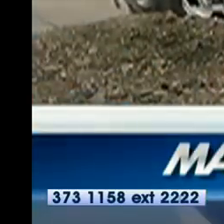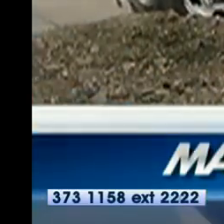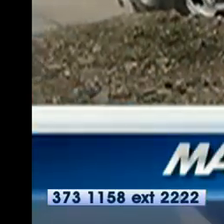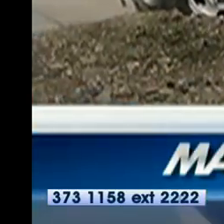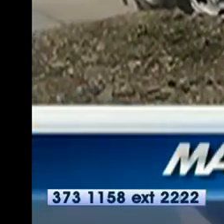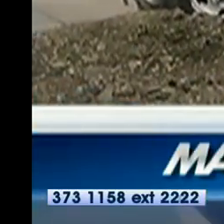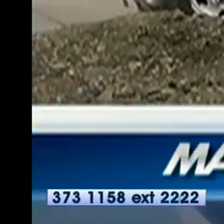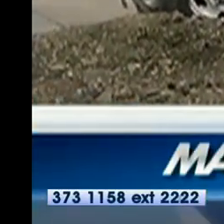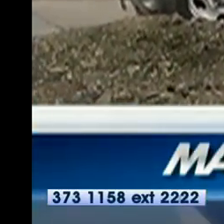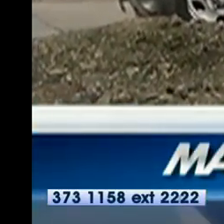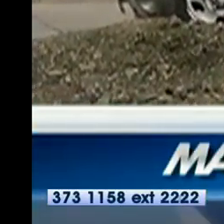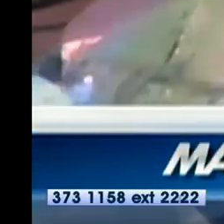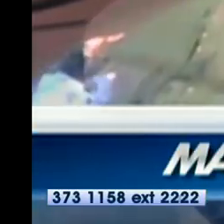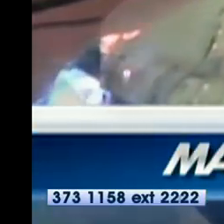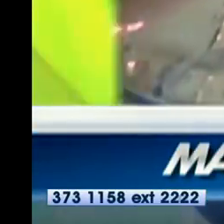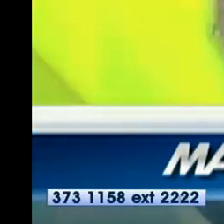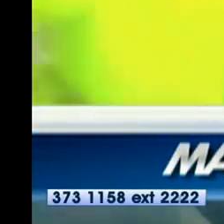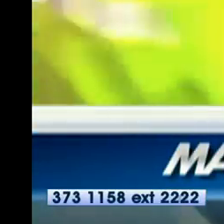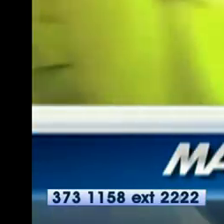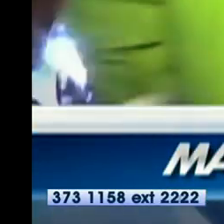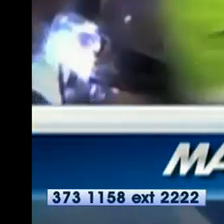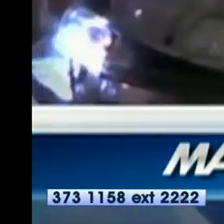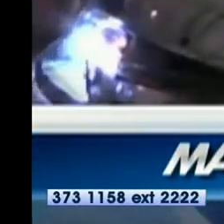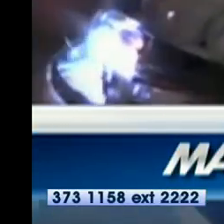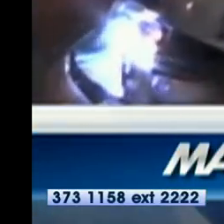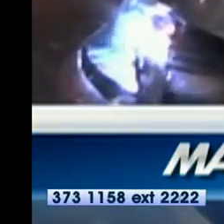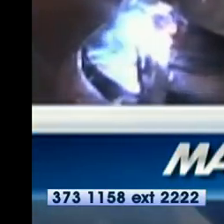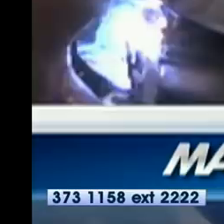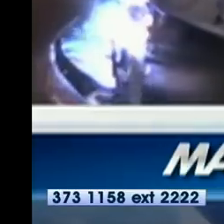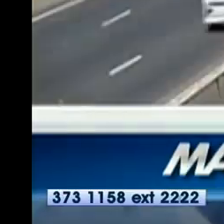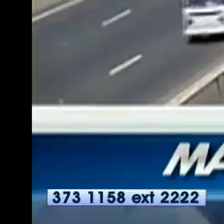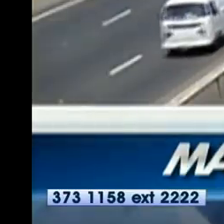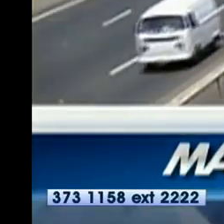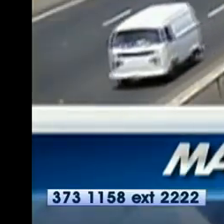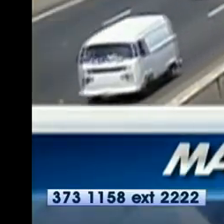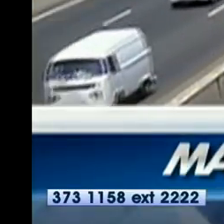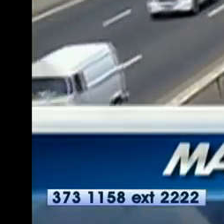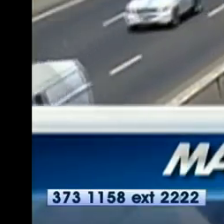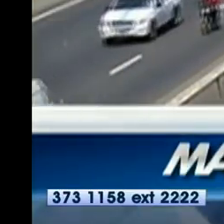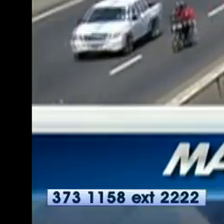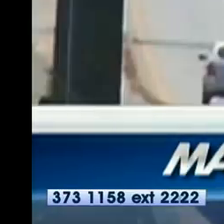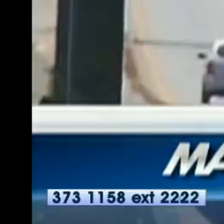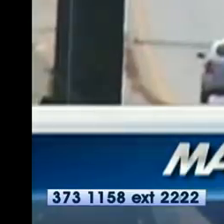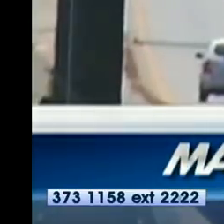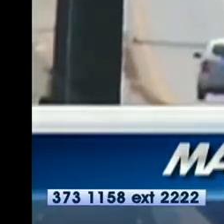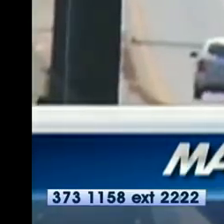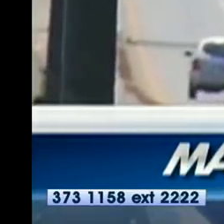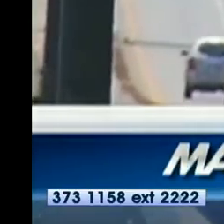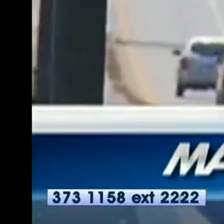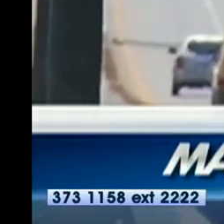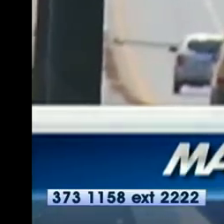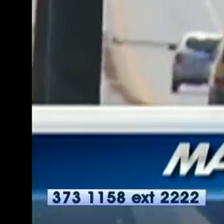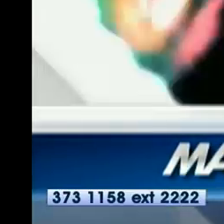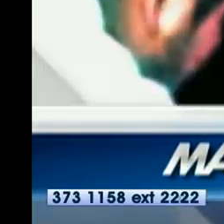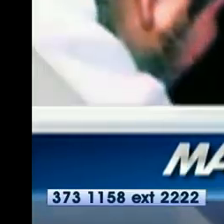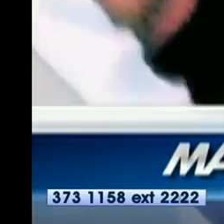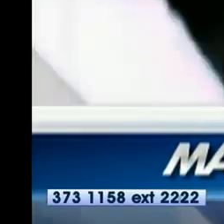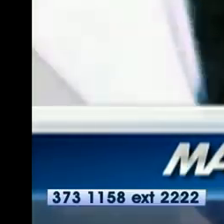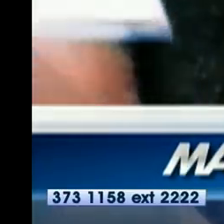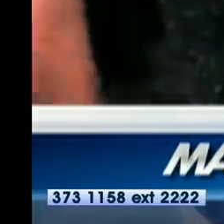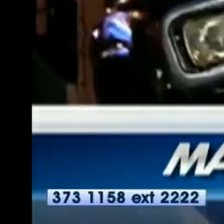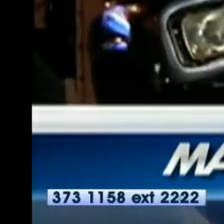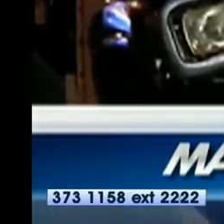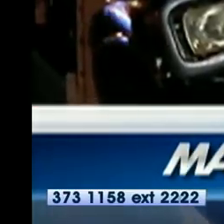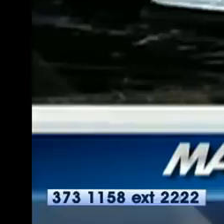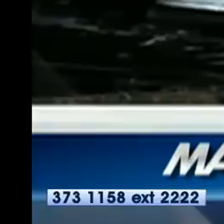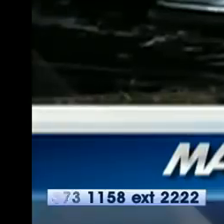Mañana, en la noticia de las 6:30, un informe especial sobre el exceso de velocidades